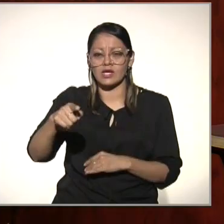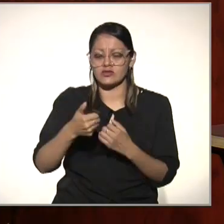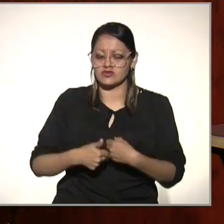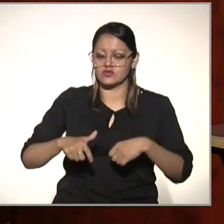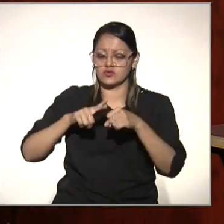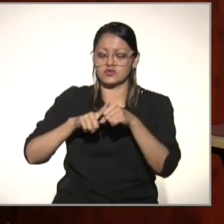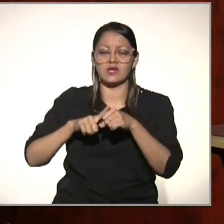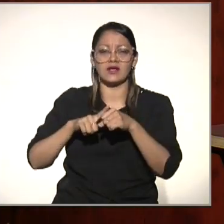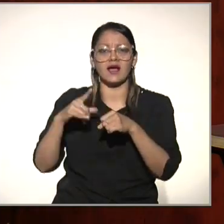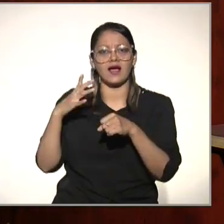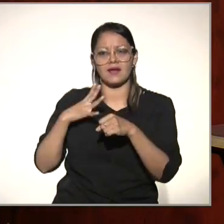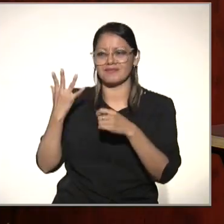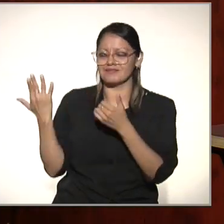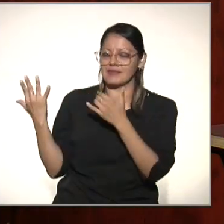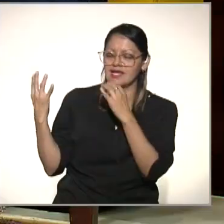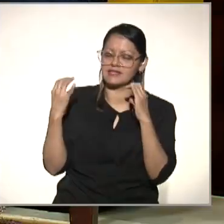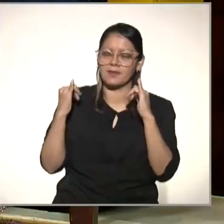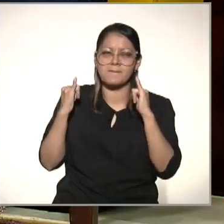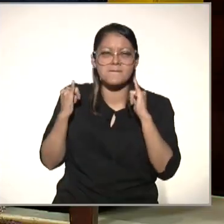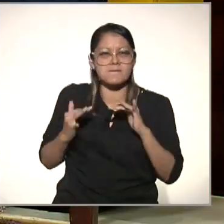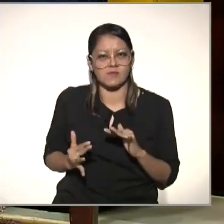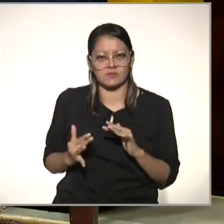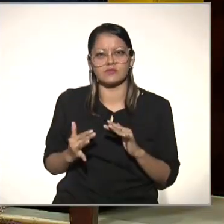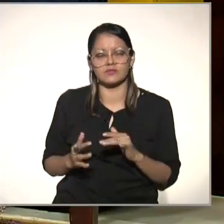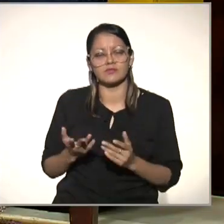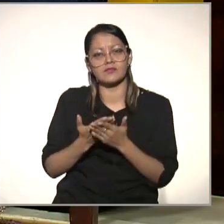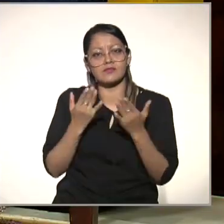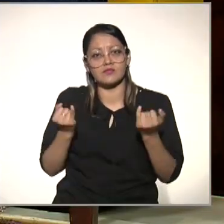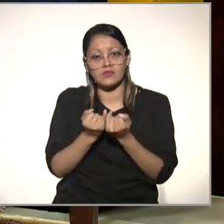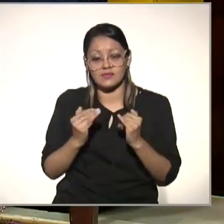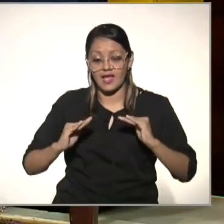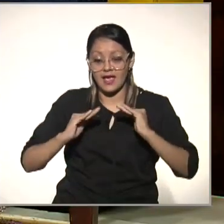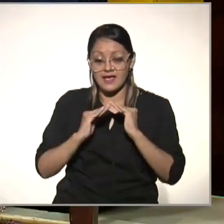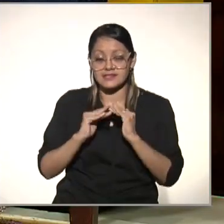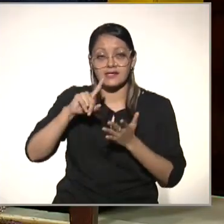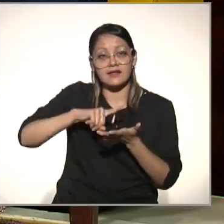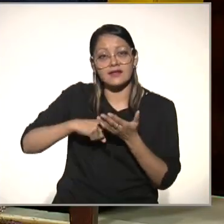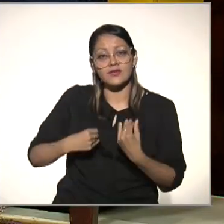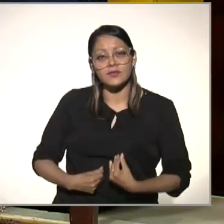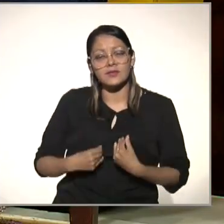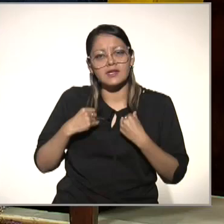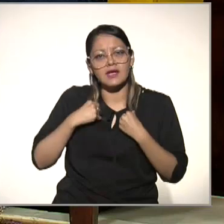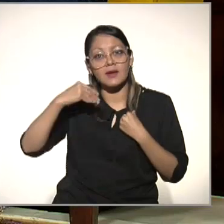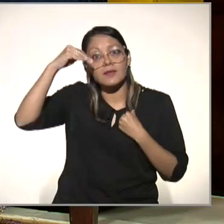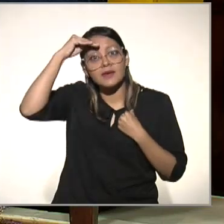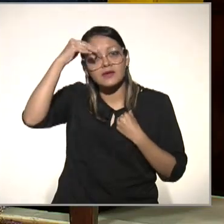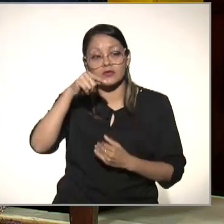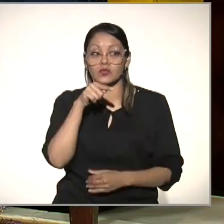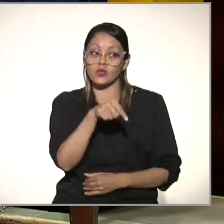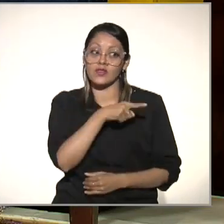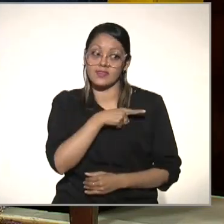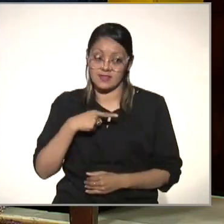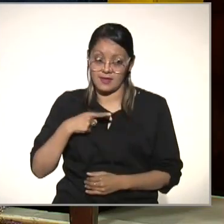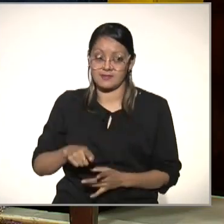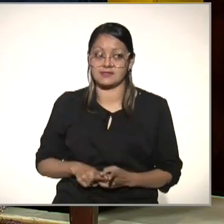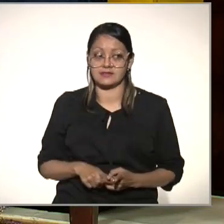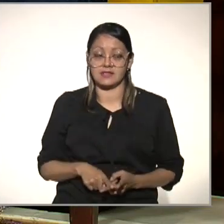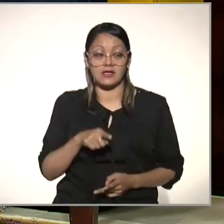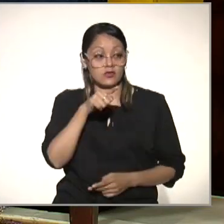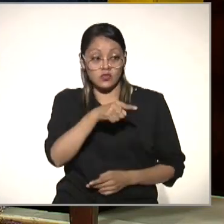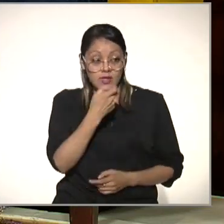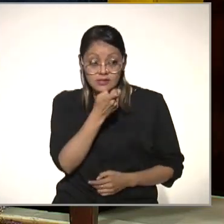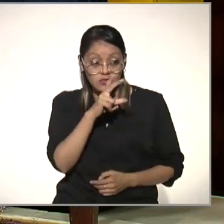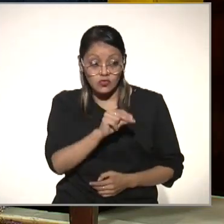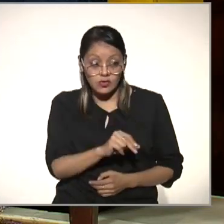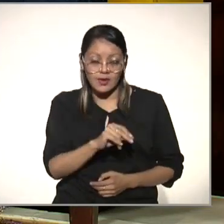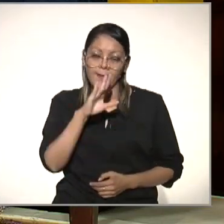venimos como con todo un peso. Ahora, aparte de eso, vivir en casa, toda esta idea de tienes que ir si no estás mal, o si